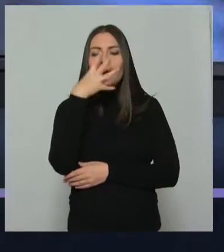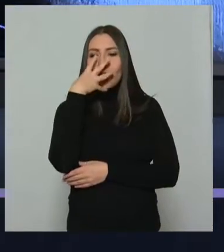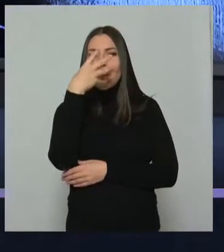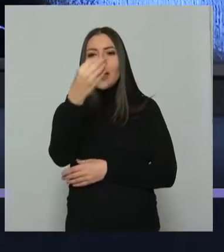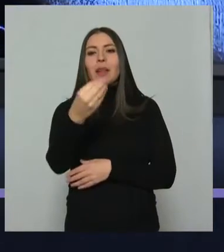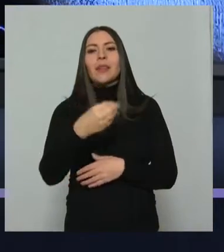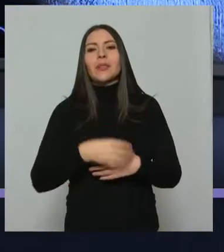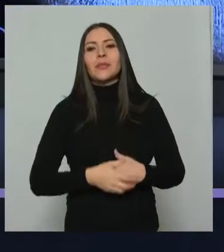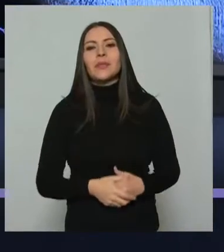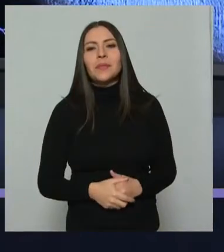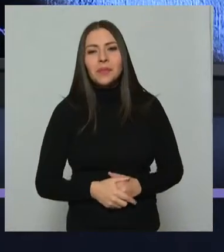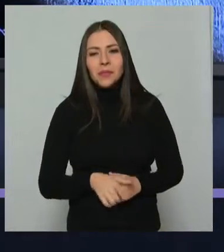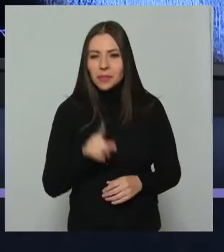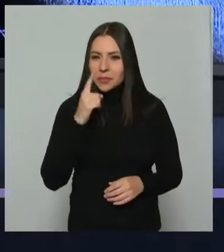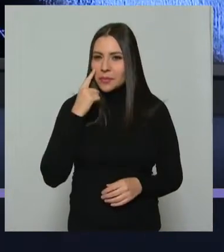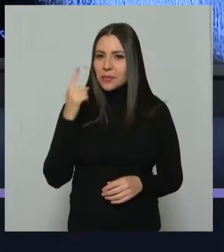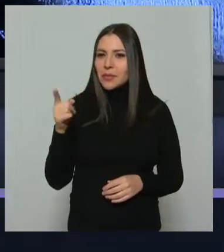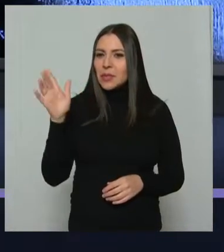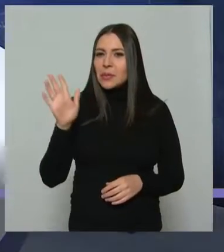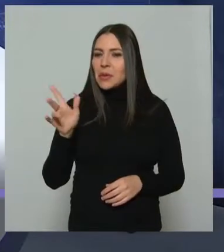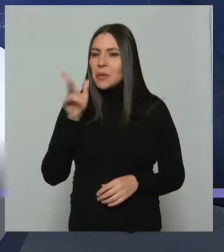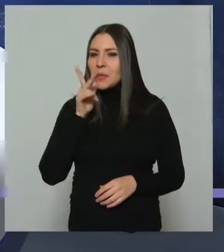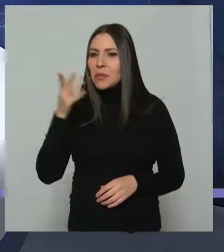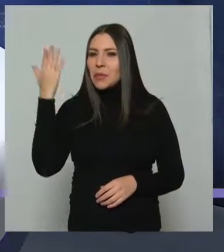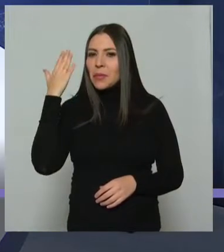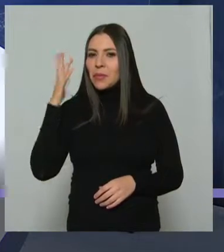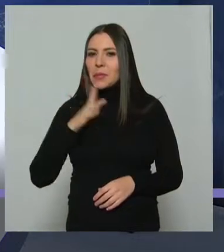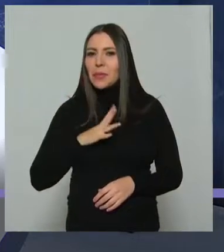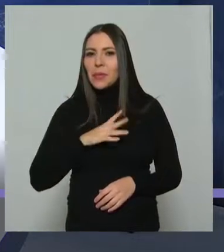los padres que he tenido en toda mi vida. ¿Y sí era y lo teatral.